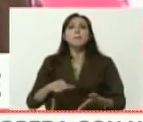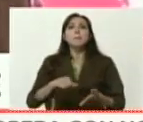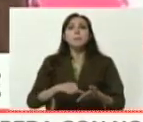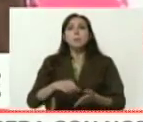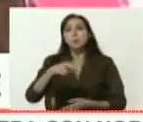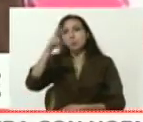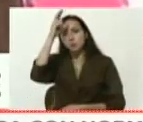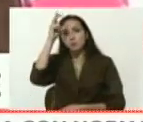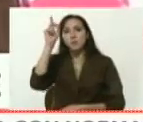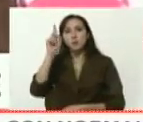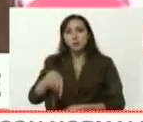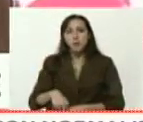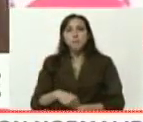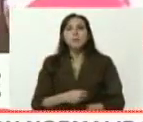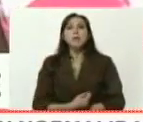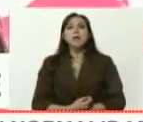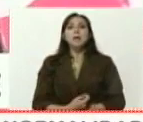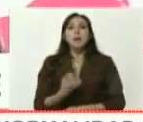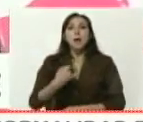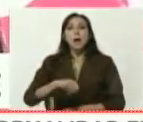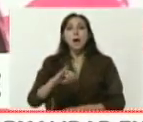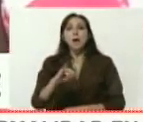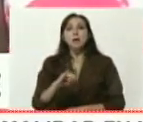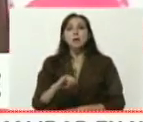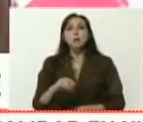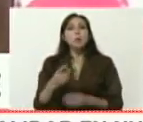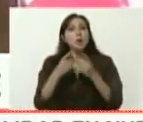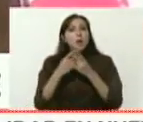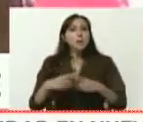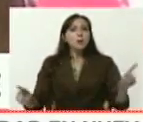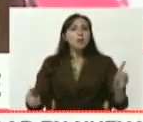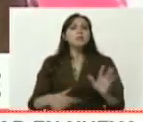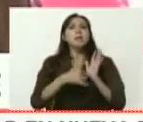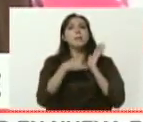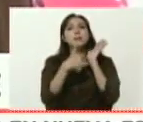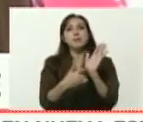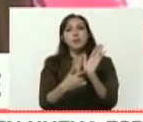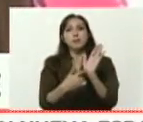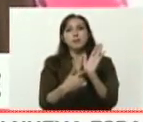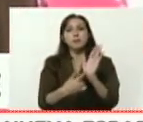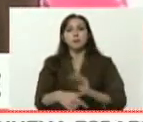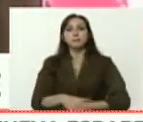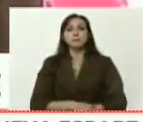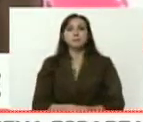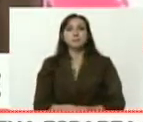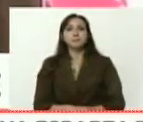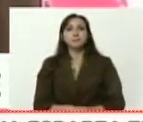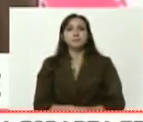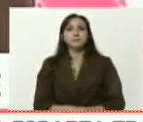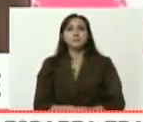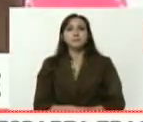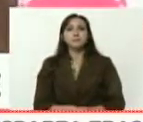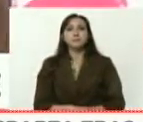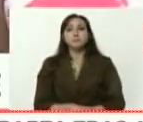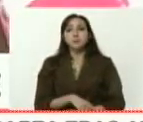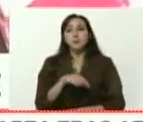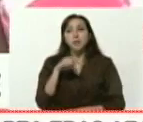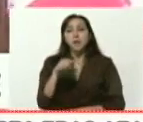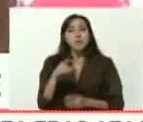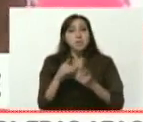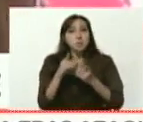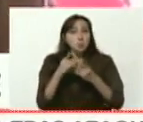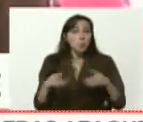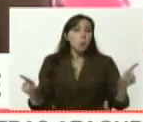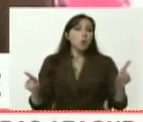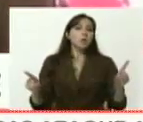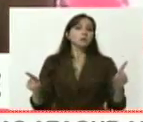instauró una supuesta democracia representativa, que lejos de ser democracia,